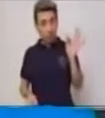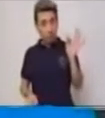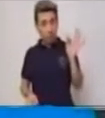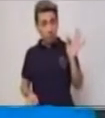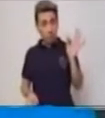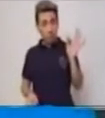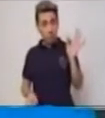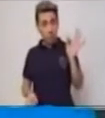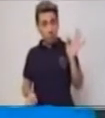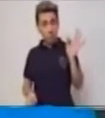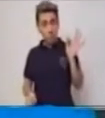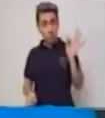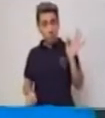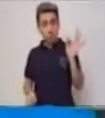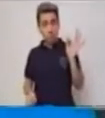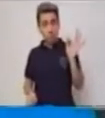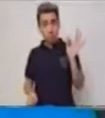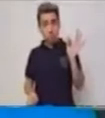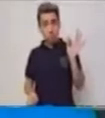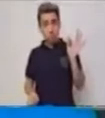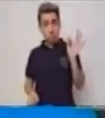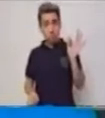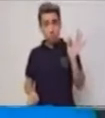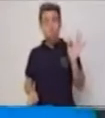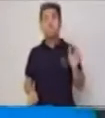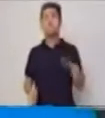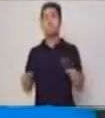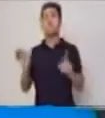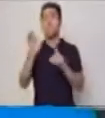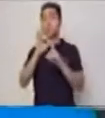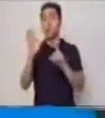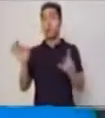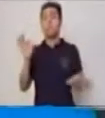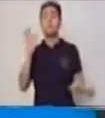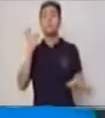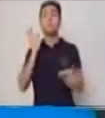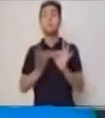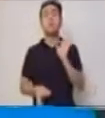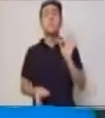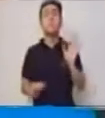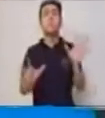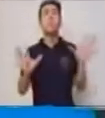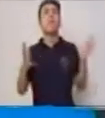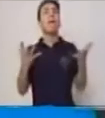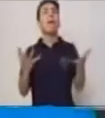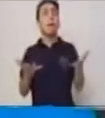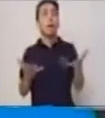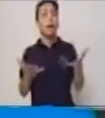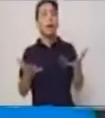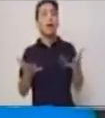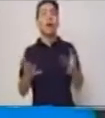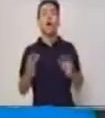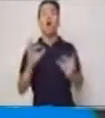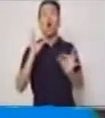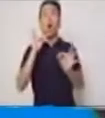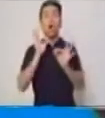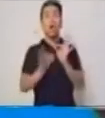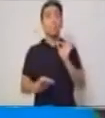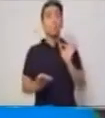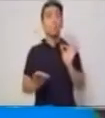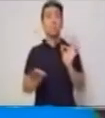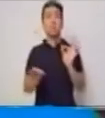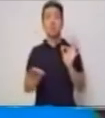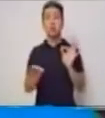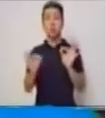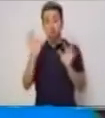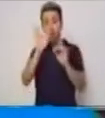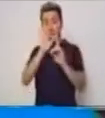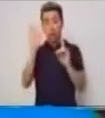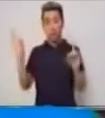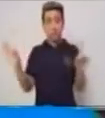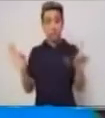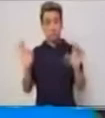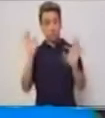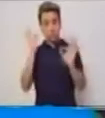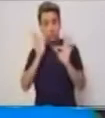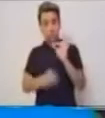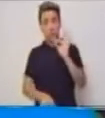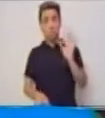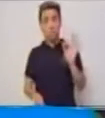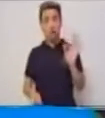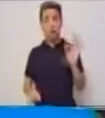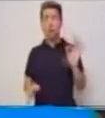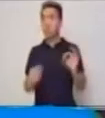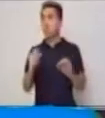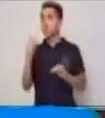Bueno, las características de una oración simple es que las oraciones simples van a tener